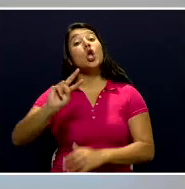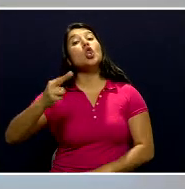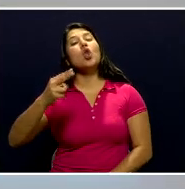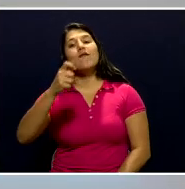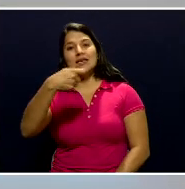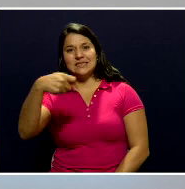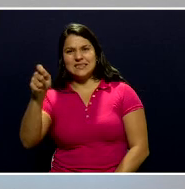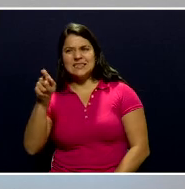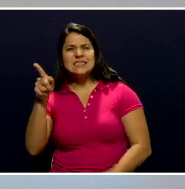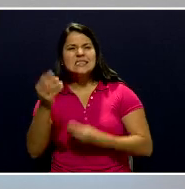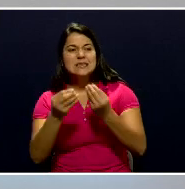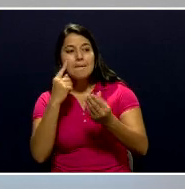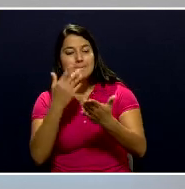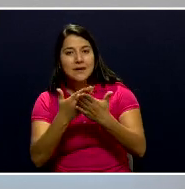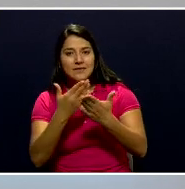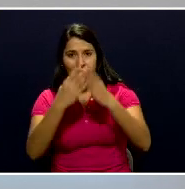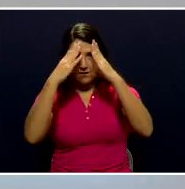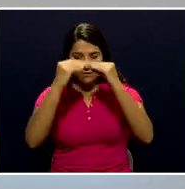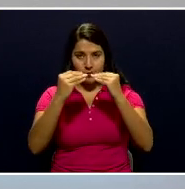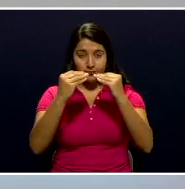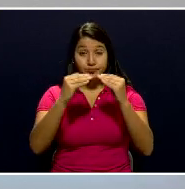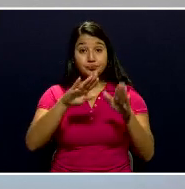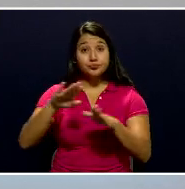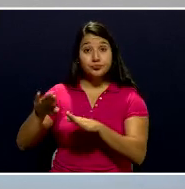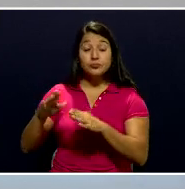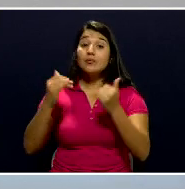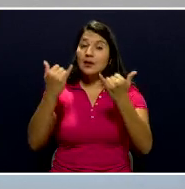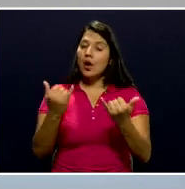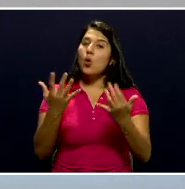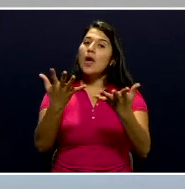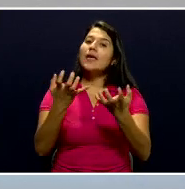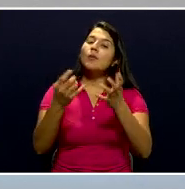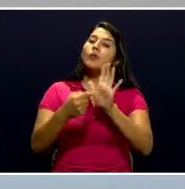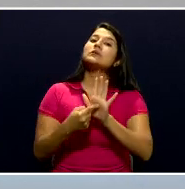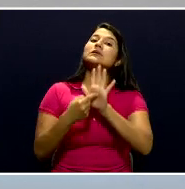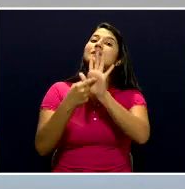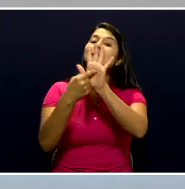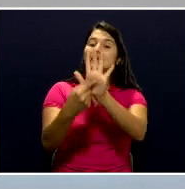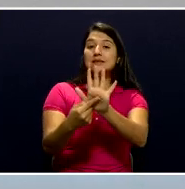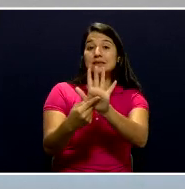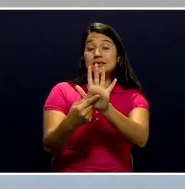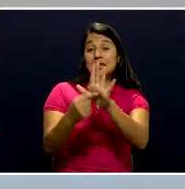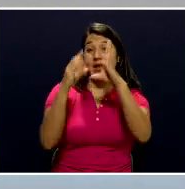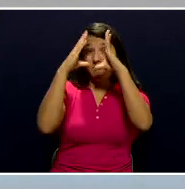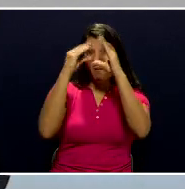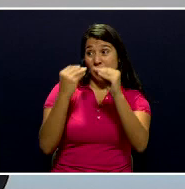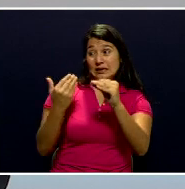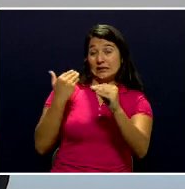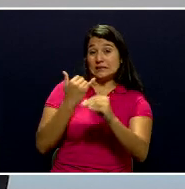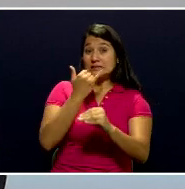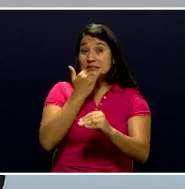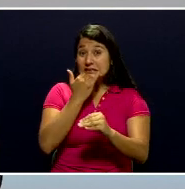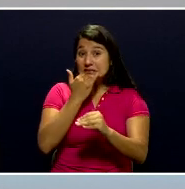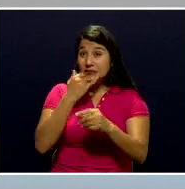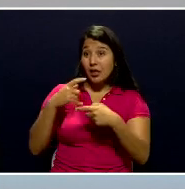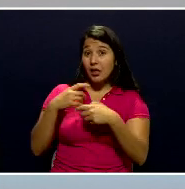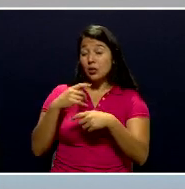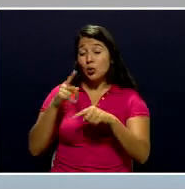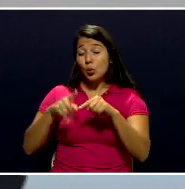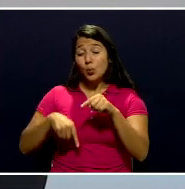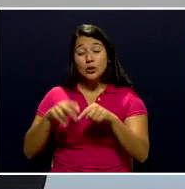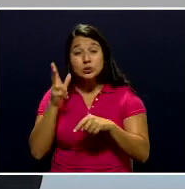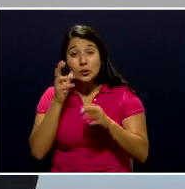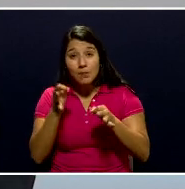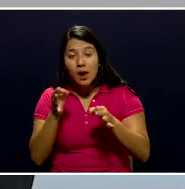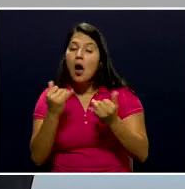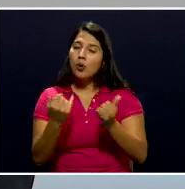verificación de información. Ahora vamos a reponer la nota que nos salió con errores al inicio del programa.